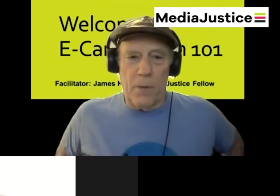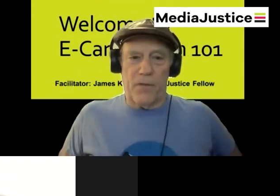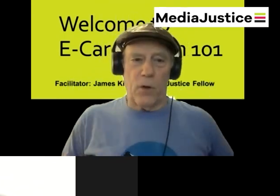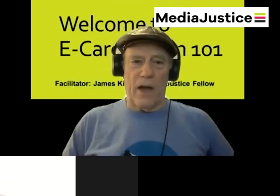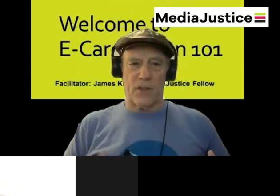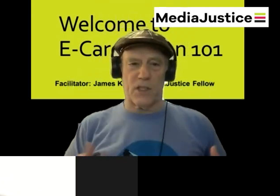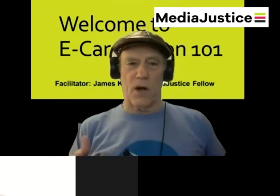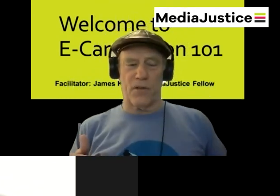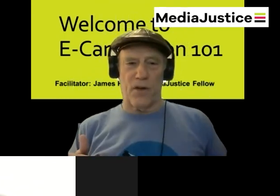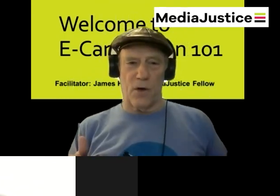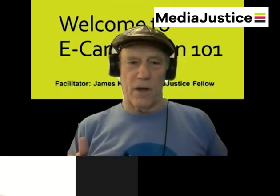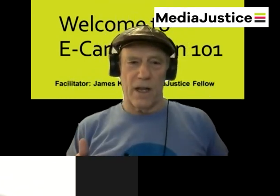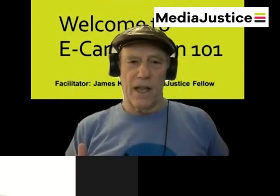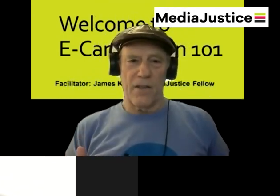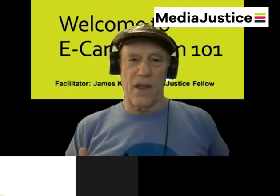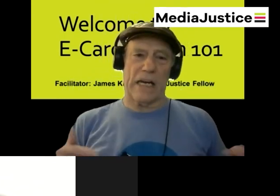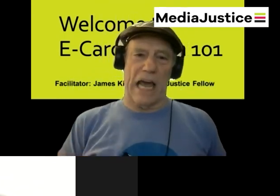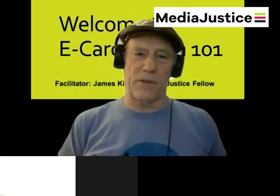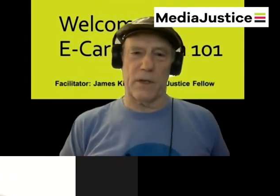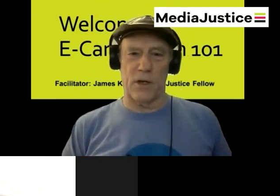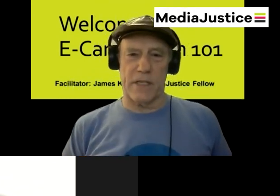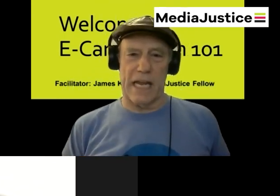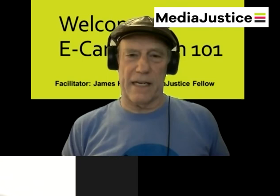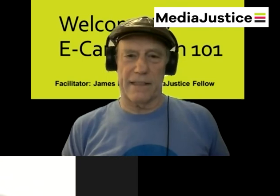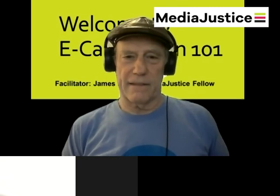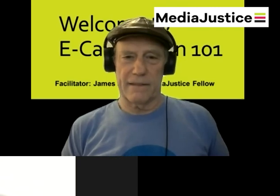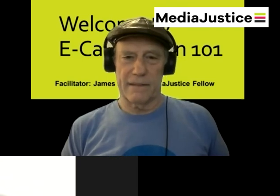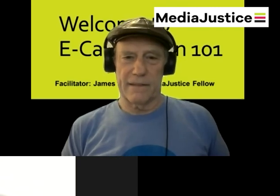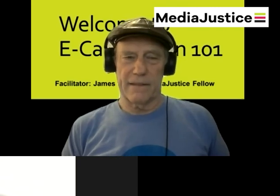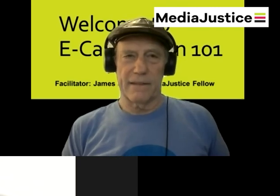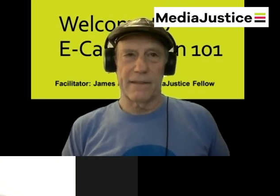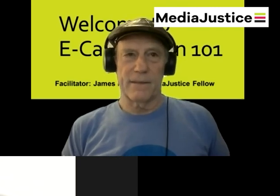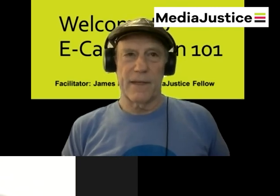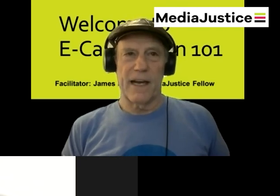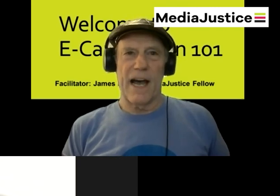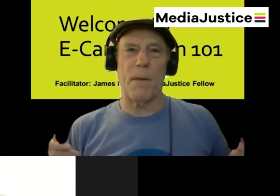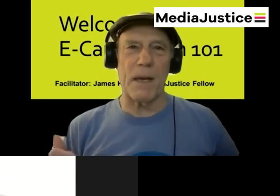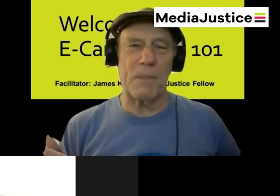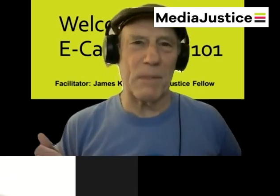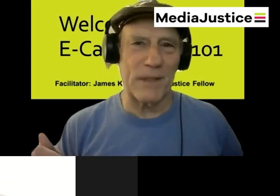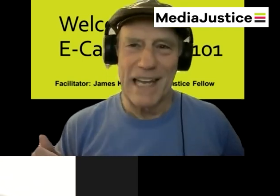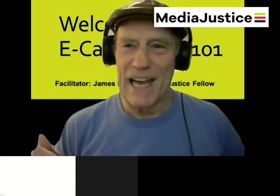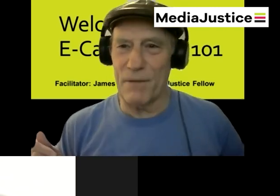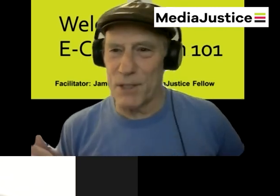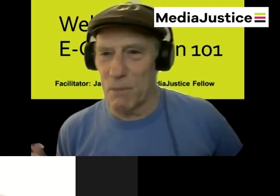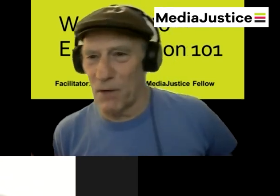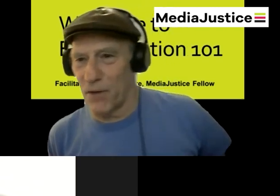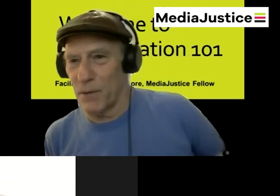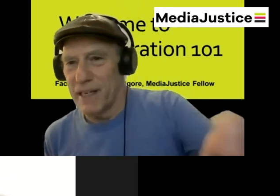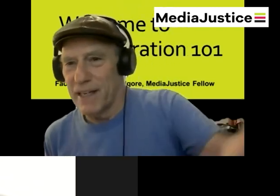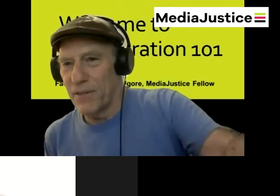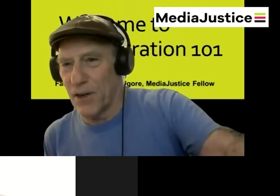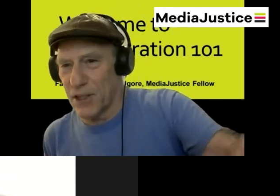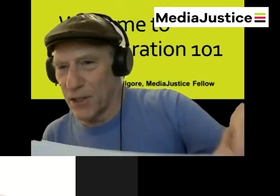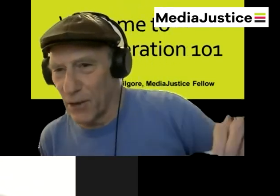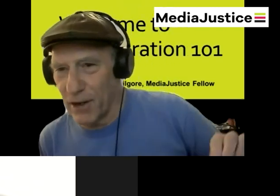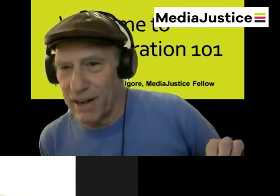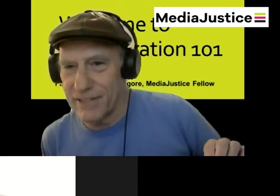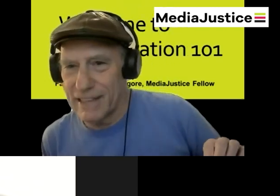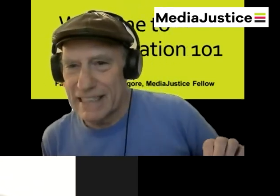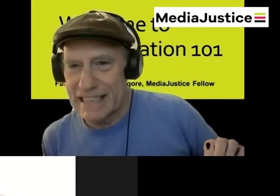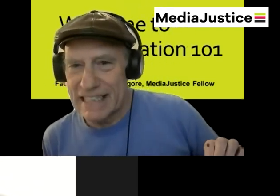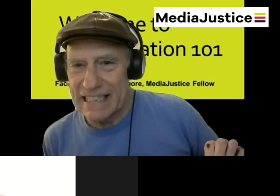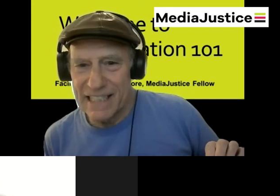casi universal y la mayoría del mundo hoy, pero si tienes un teléfono inteligente, ya están acumulando